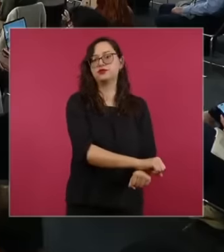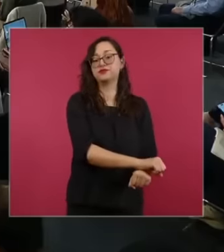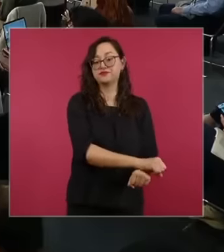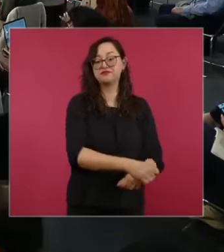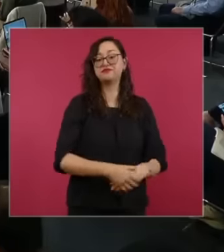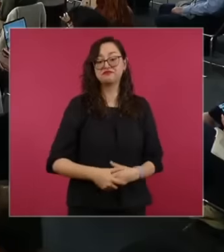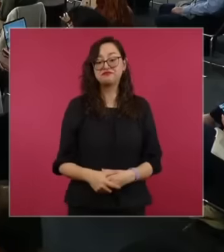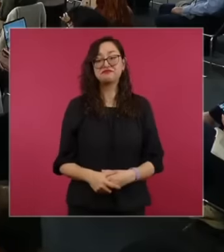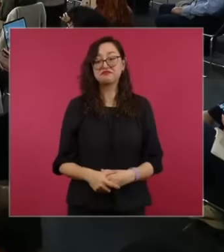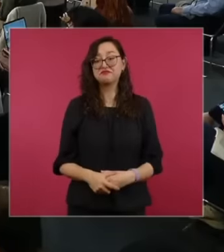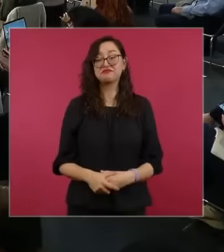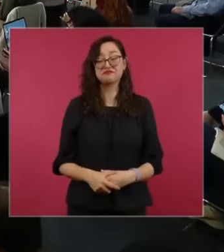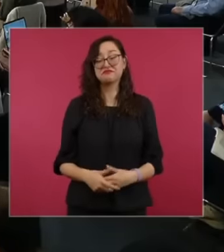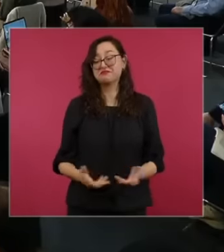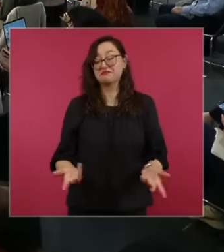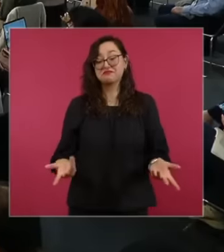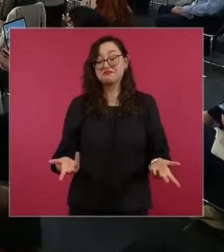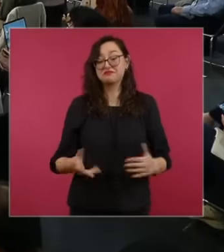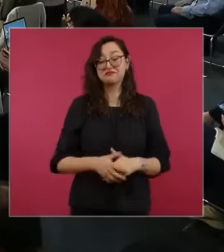Así